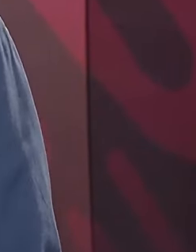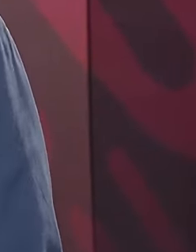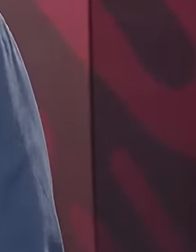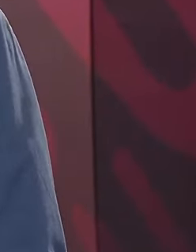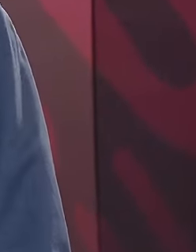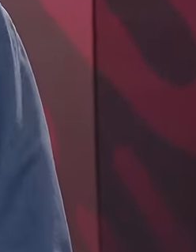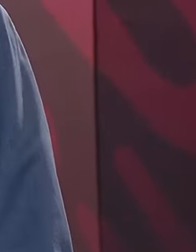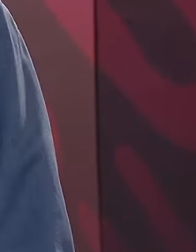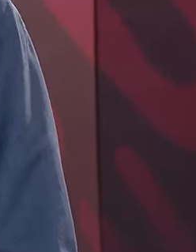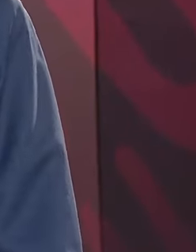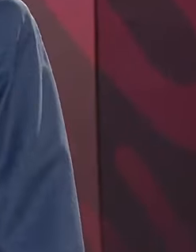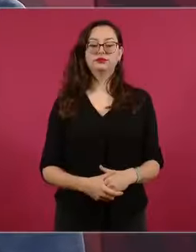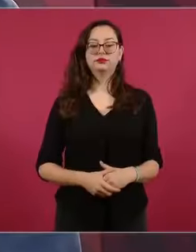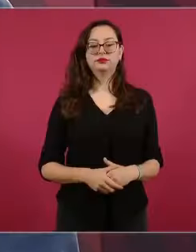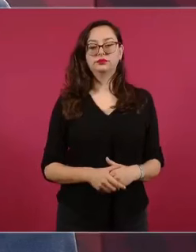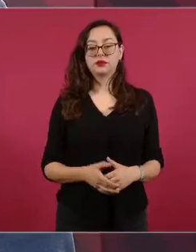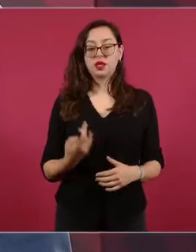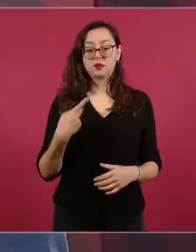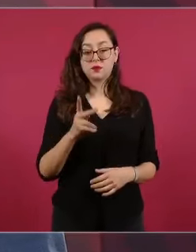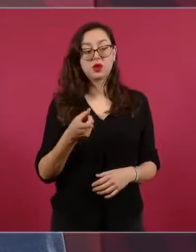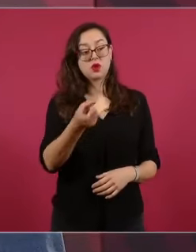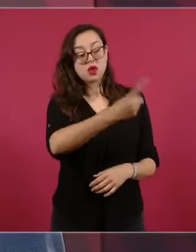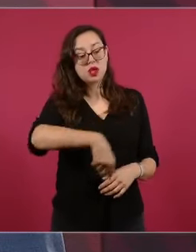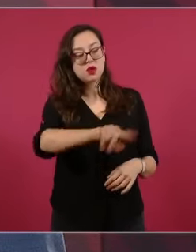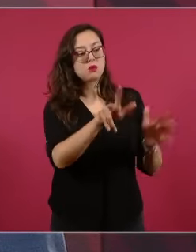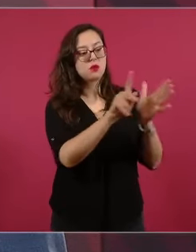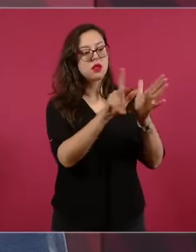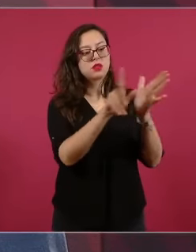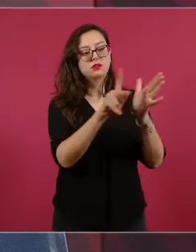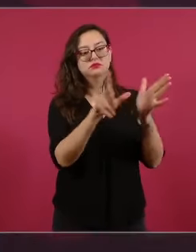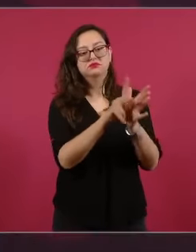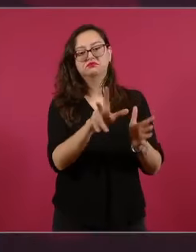corrupción, porque ese es el fondo.